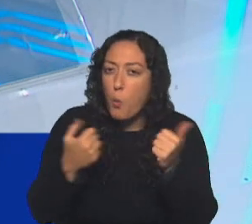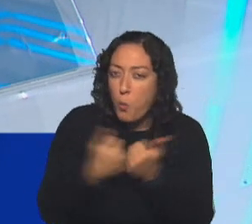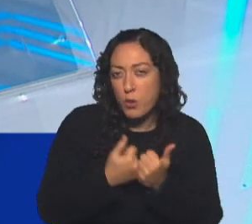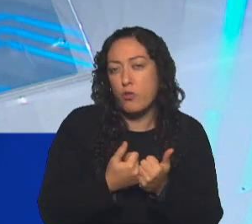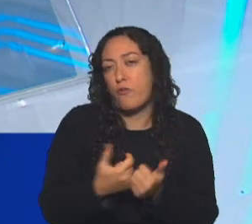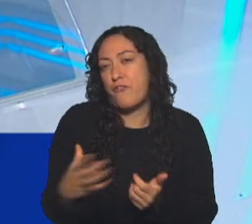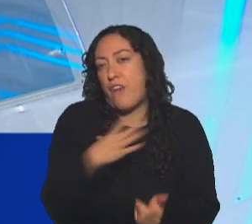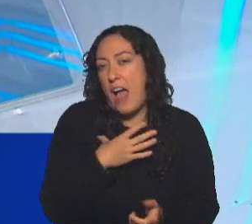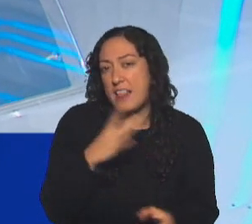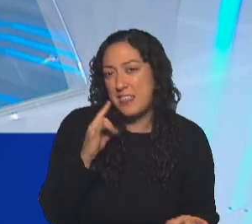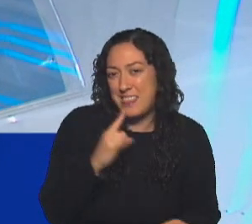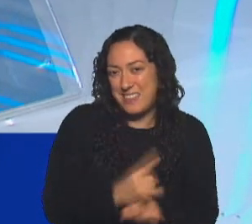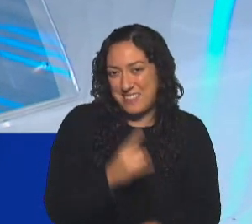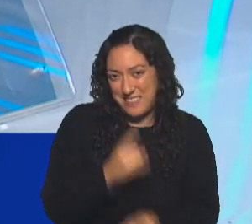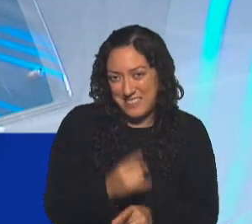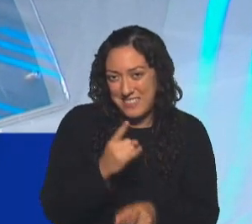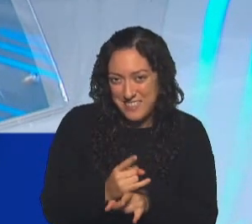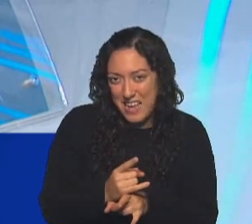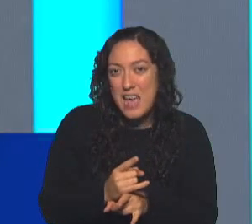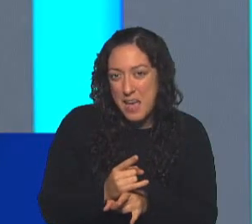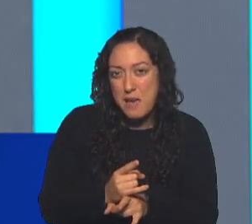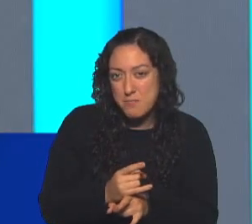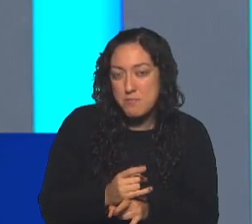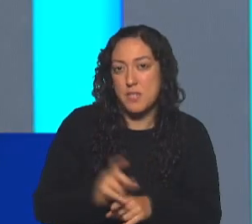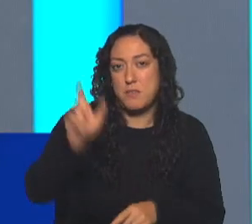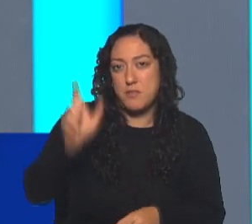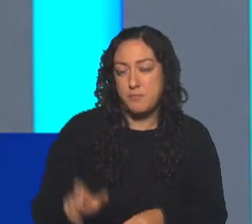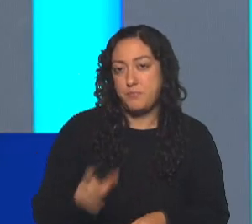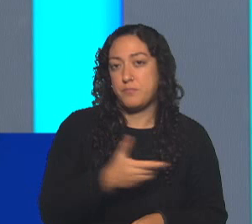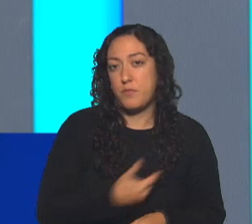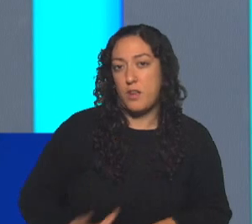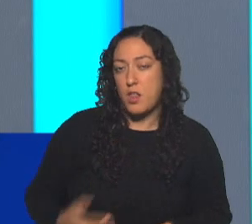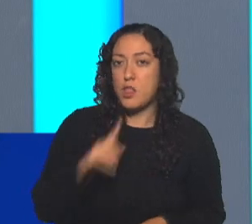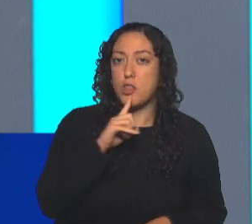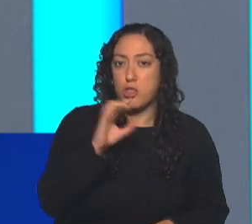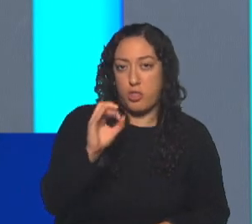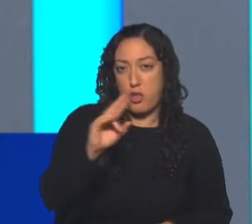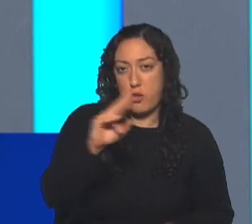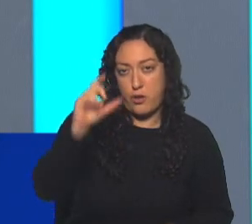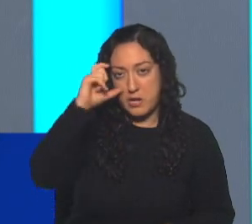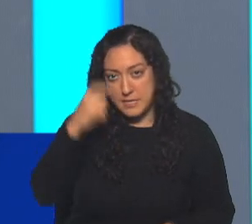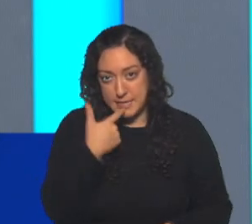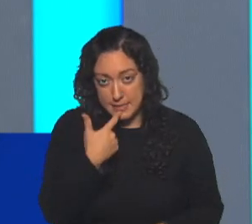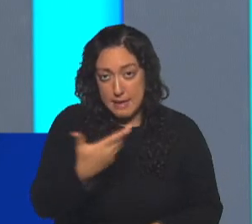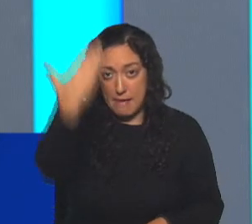que también fueron enunciados por algún gobernador. Bueno, el gobernador Nacho Torres hizo referencia a que